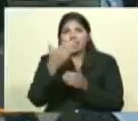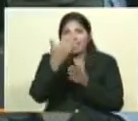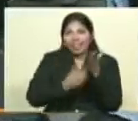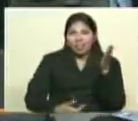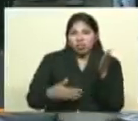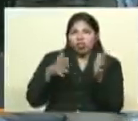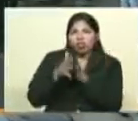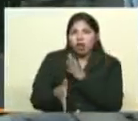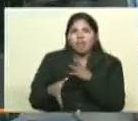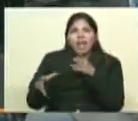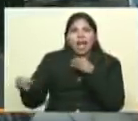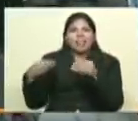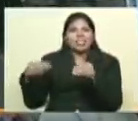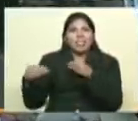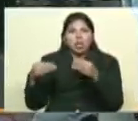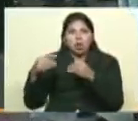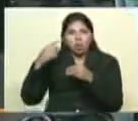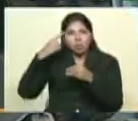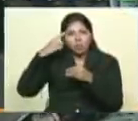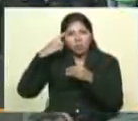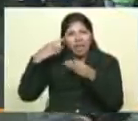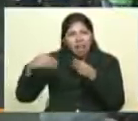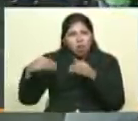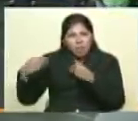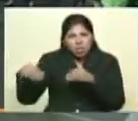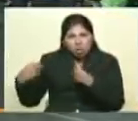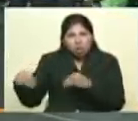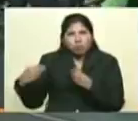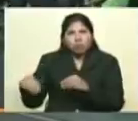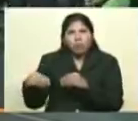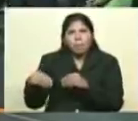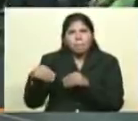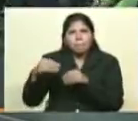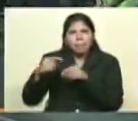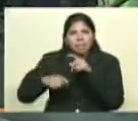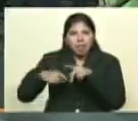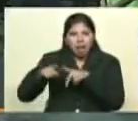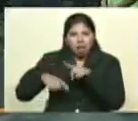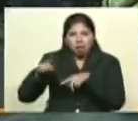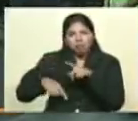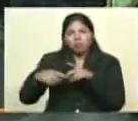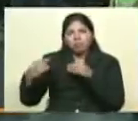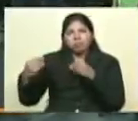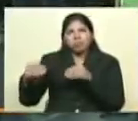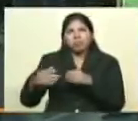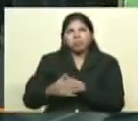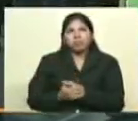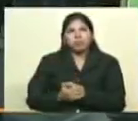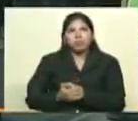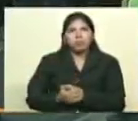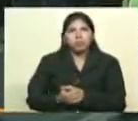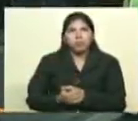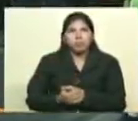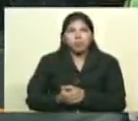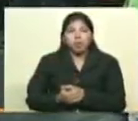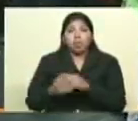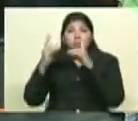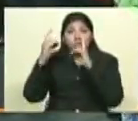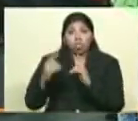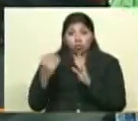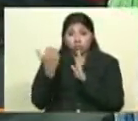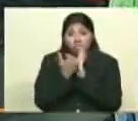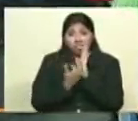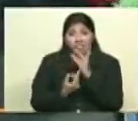acero y el aluminio. Y la prepotencia con que dicen que con las medidas económicas que están tomando